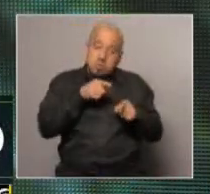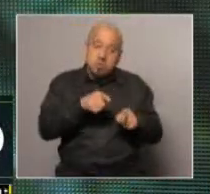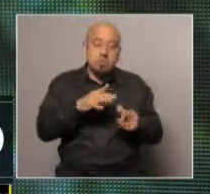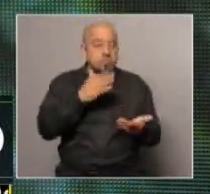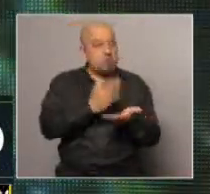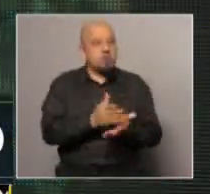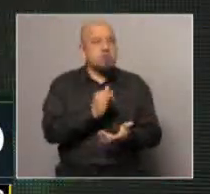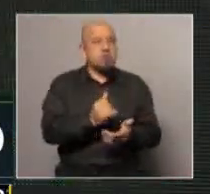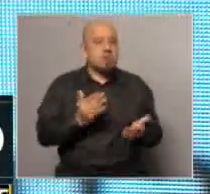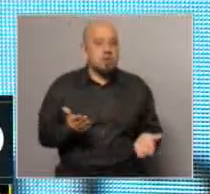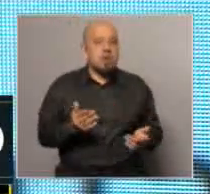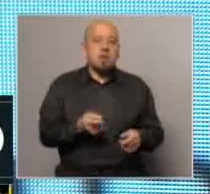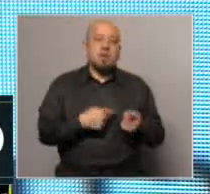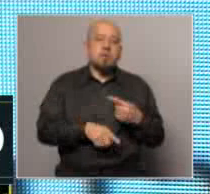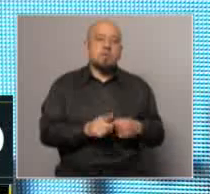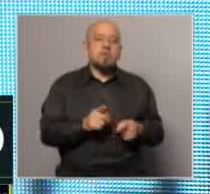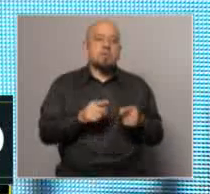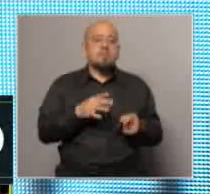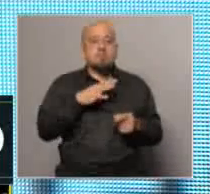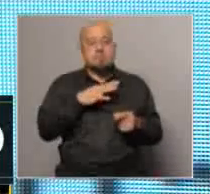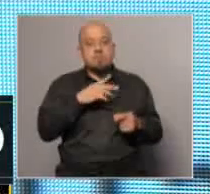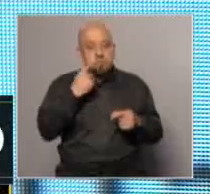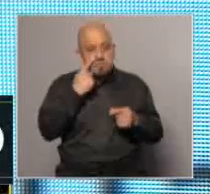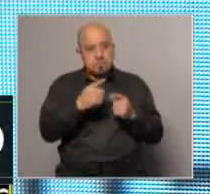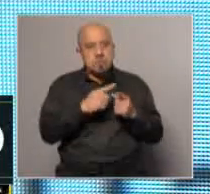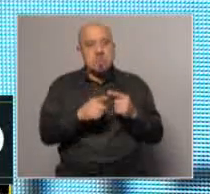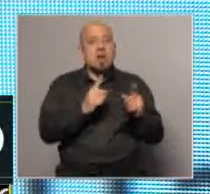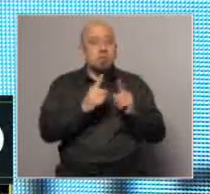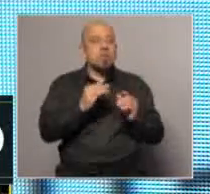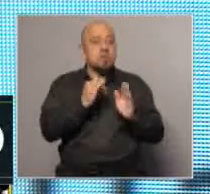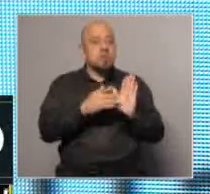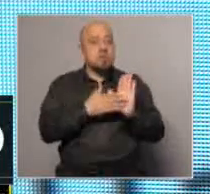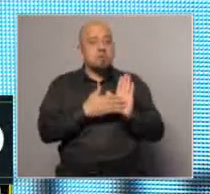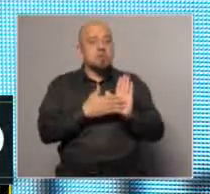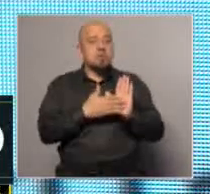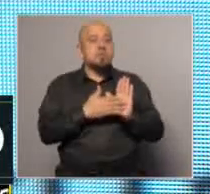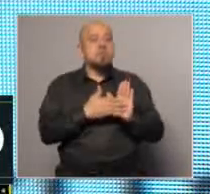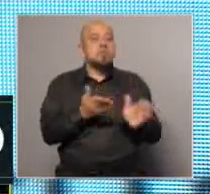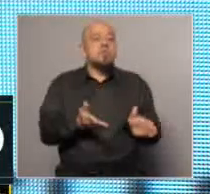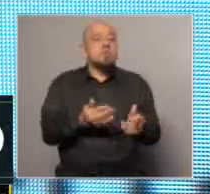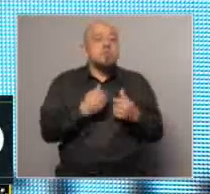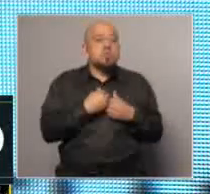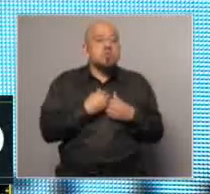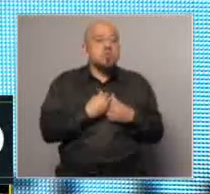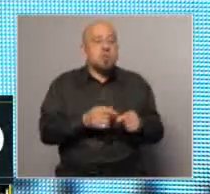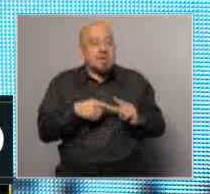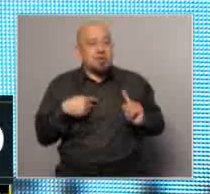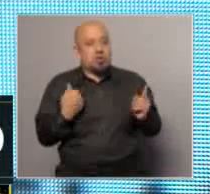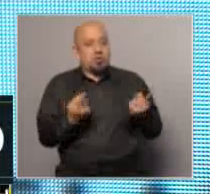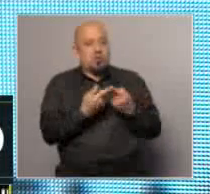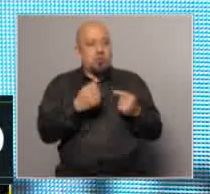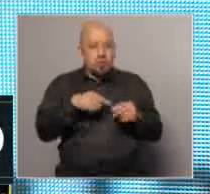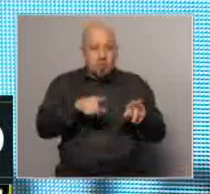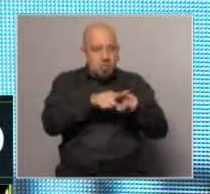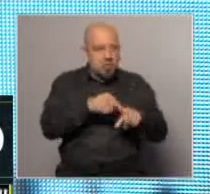hecho, han detectado intentos de cruzar la frontera y eso. Bueno, eso no nos puede poner a todos los uruguayos bajo